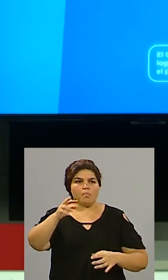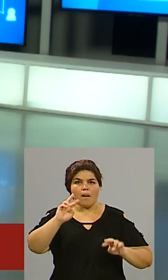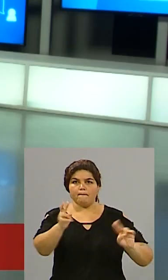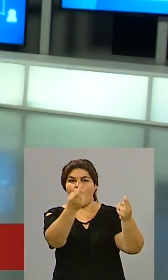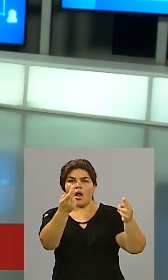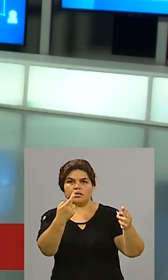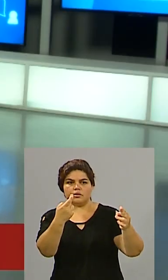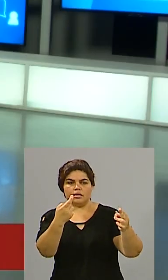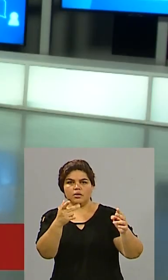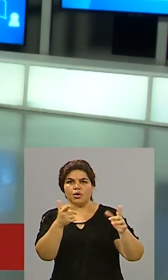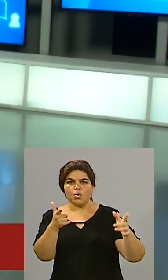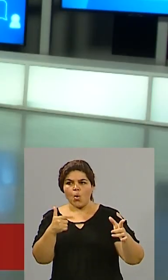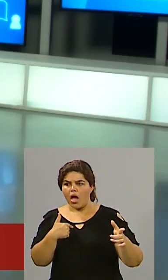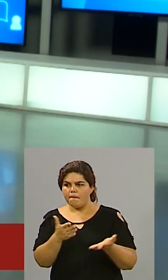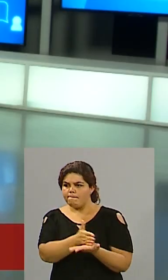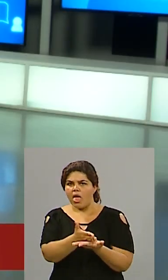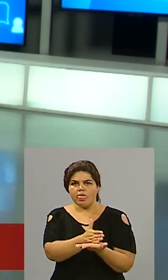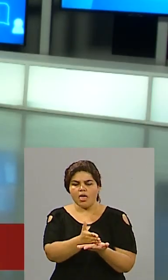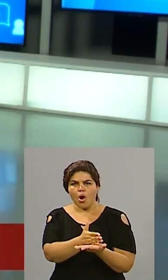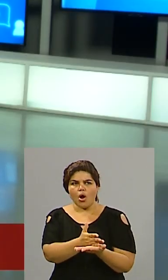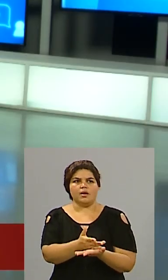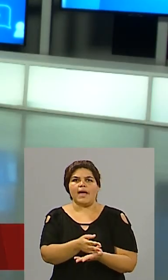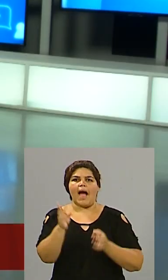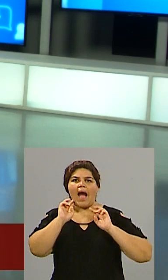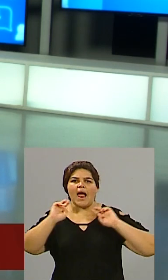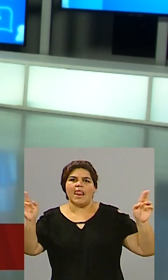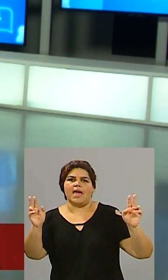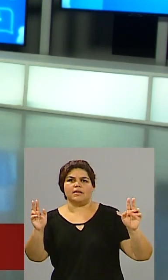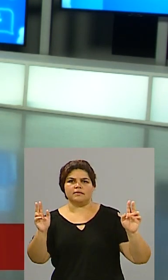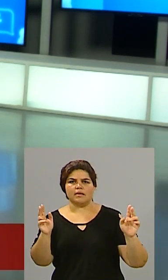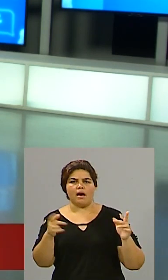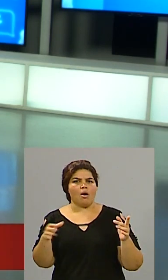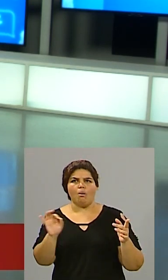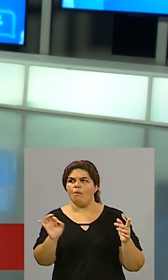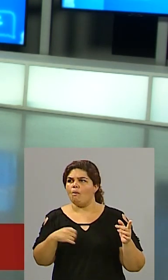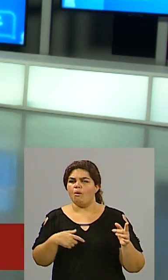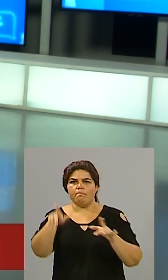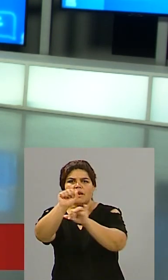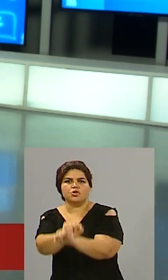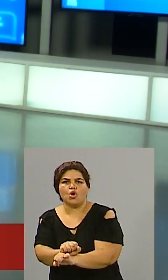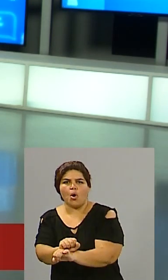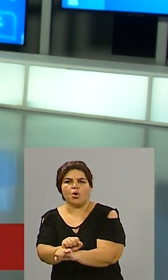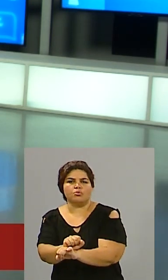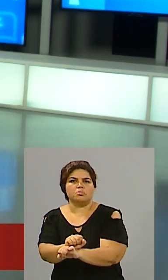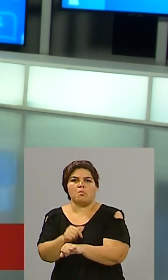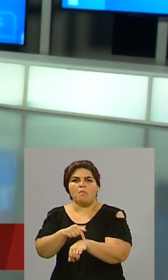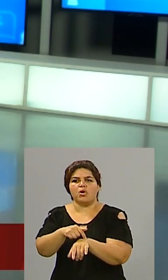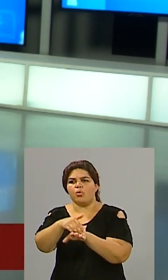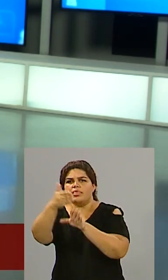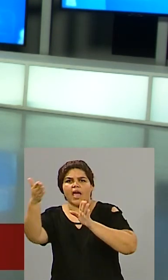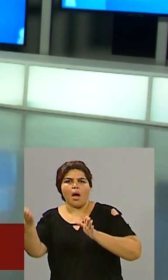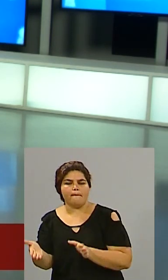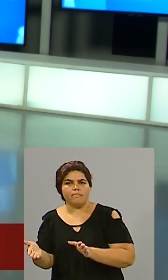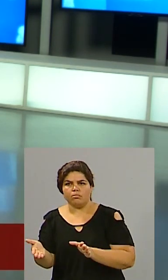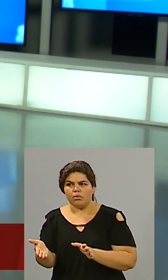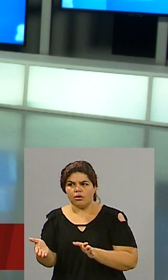No hay intermedios, claro, que permitan alertas o que permitan una prisión preventiva, porque, uh-huh, estas carátulas son muy